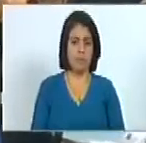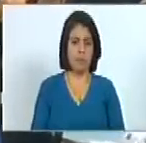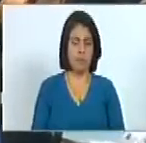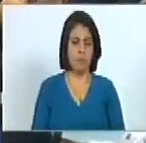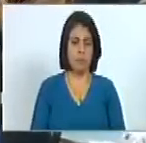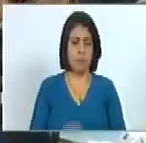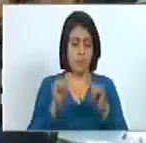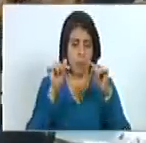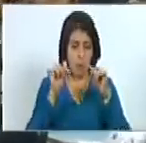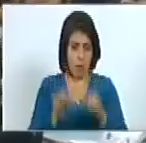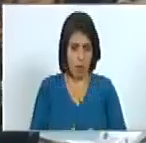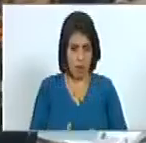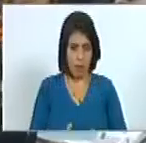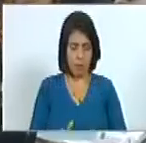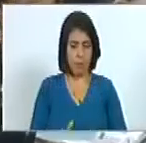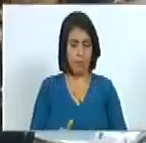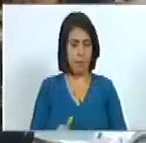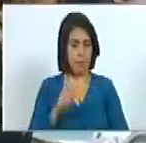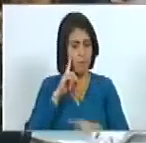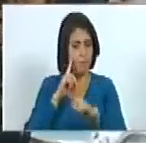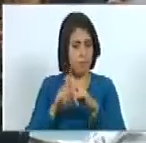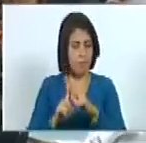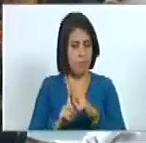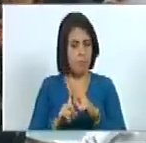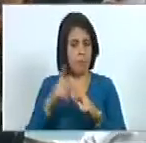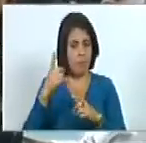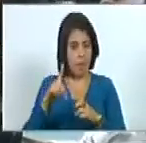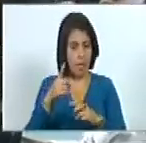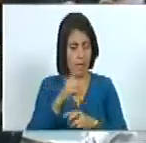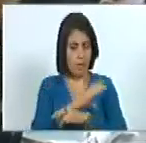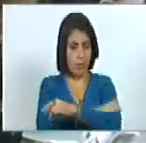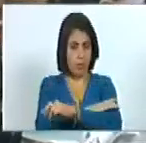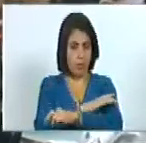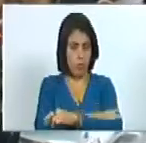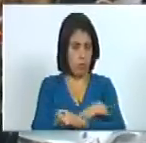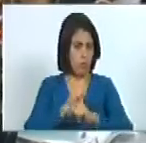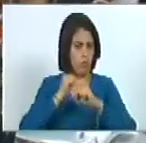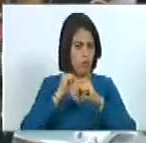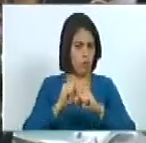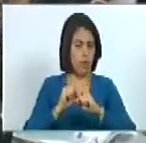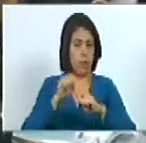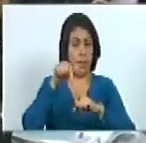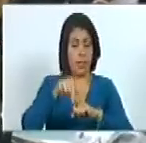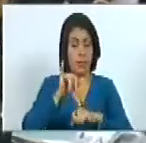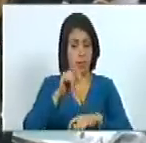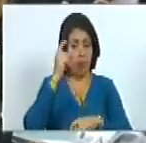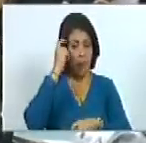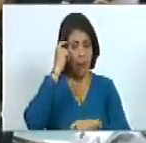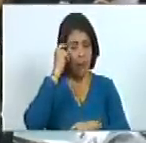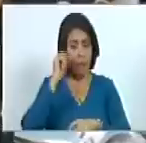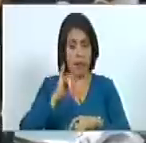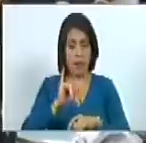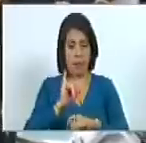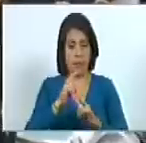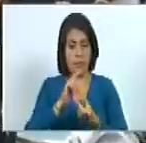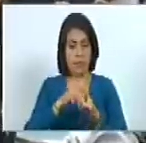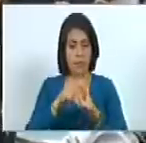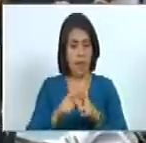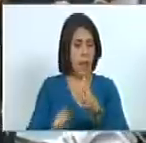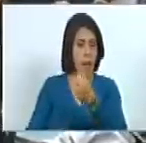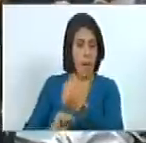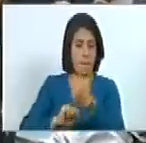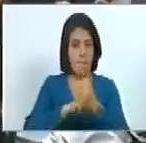ese fue el punto de inflexión de esa derecha apátrida. Ese día, a partir de ese día, el